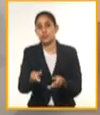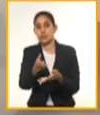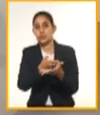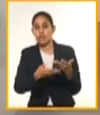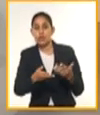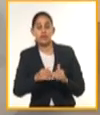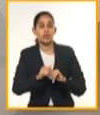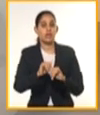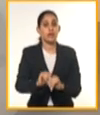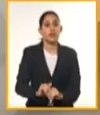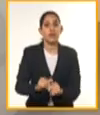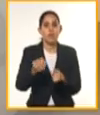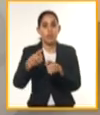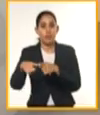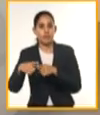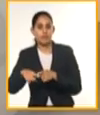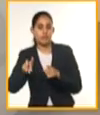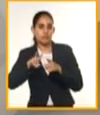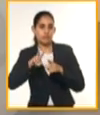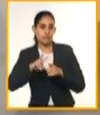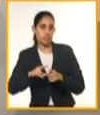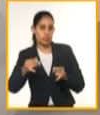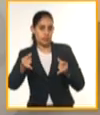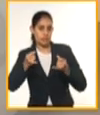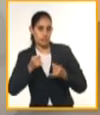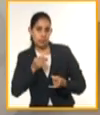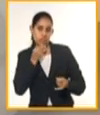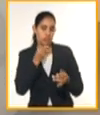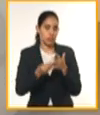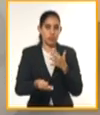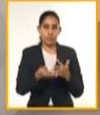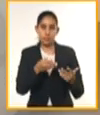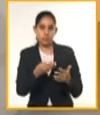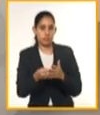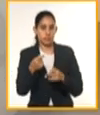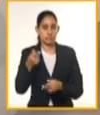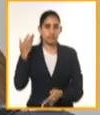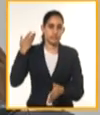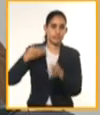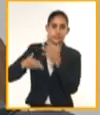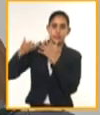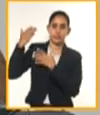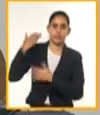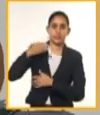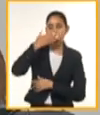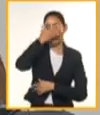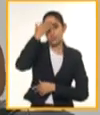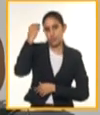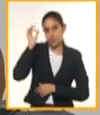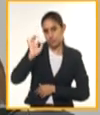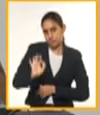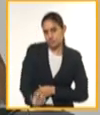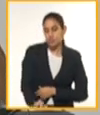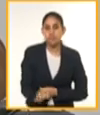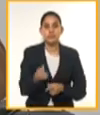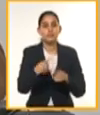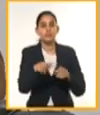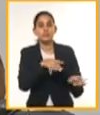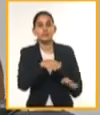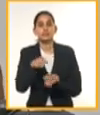interesa, o mejor dicho, lo que le interesa es que eso vaya quedando lo más atrás posible. Y a partir de ahí, todos esos movimientos